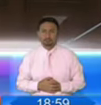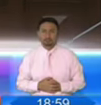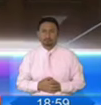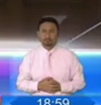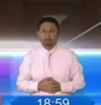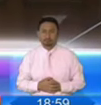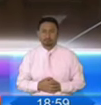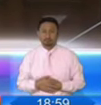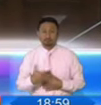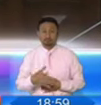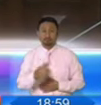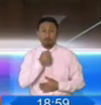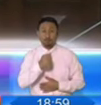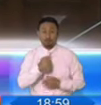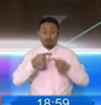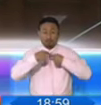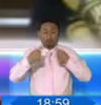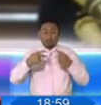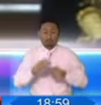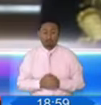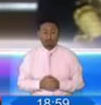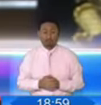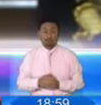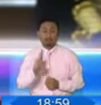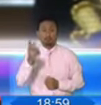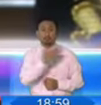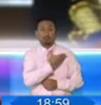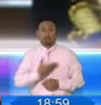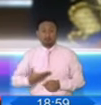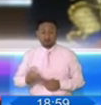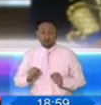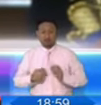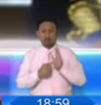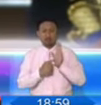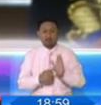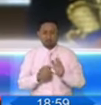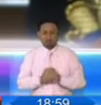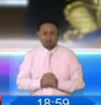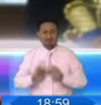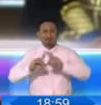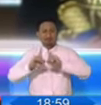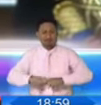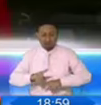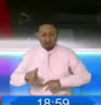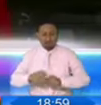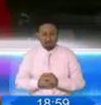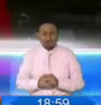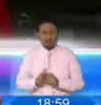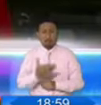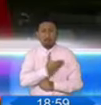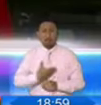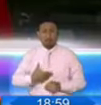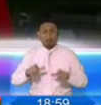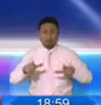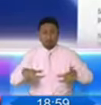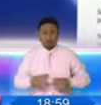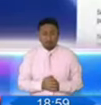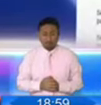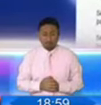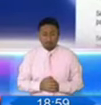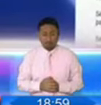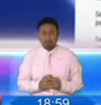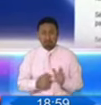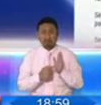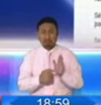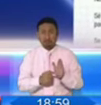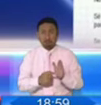En un extenso comunicado de prensa, el segundo mandatario dio a conocer las diferencias con el presidente Lenín Moreno. En la misiva se